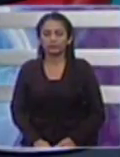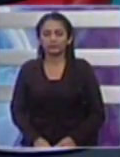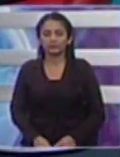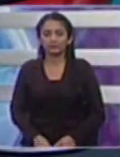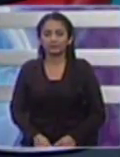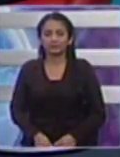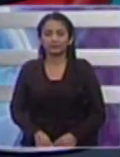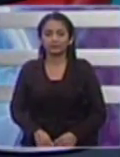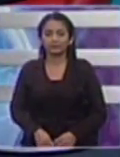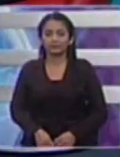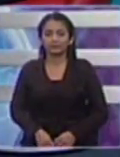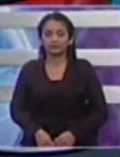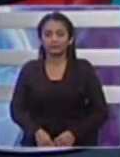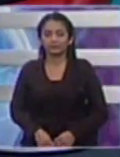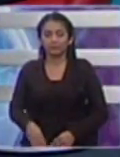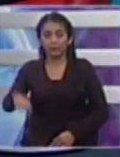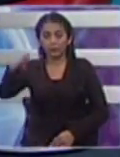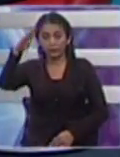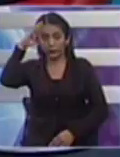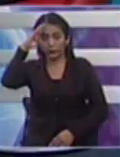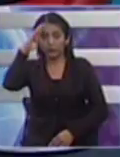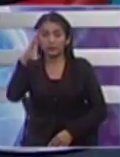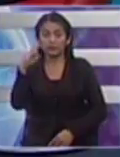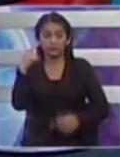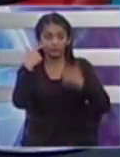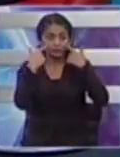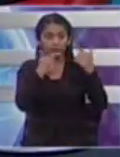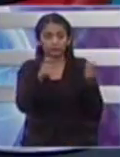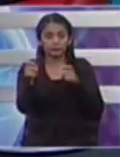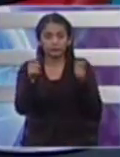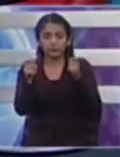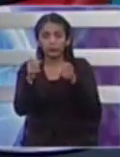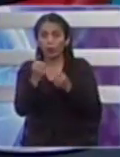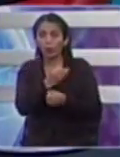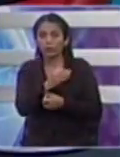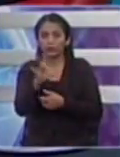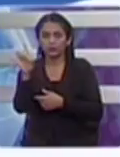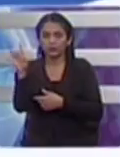desplegar 8.000 elementos de la Policía Nacional.